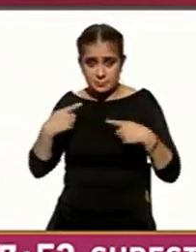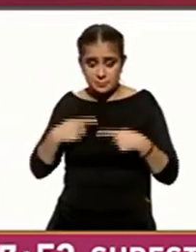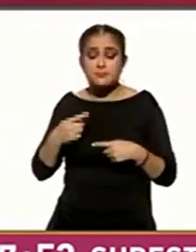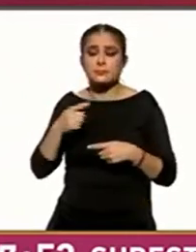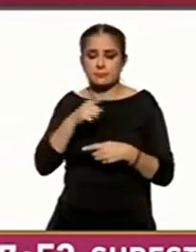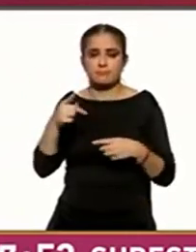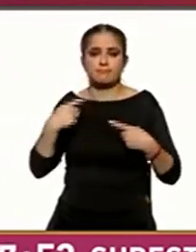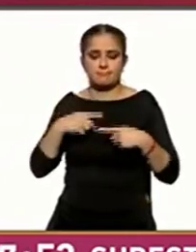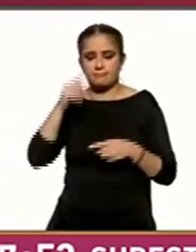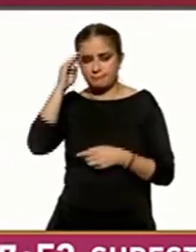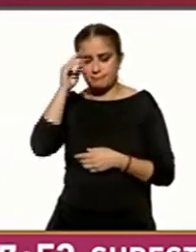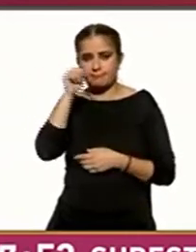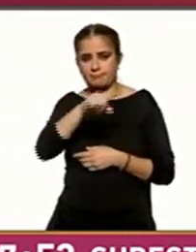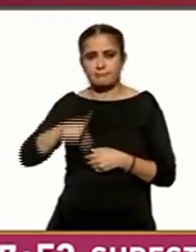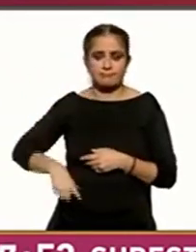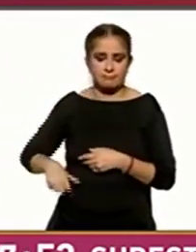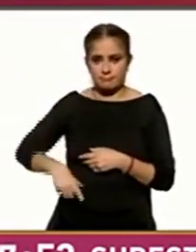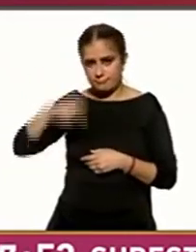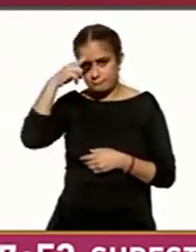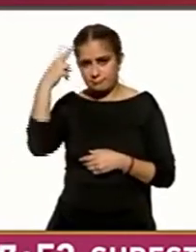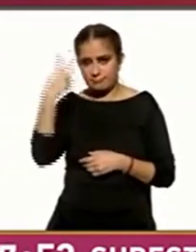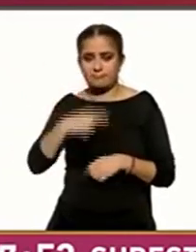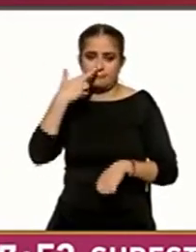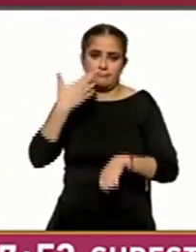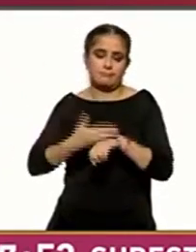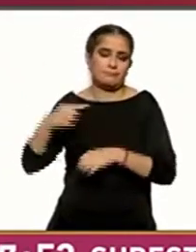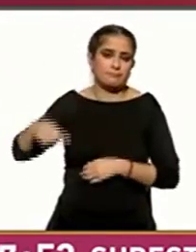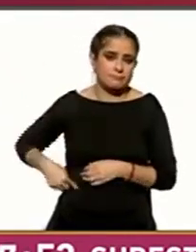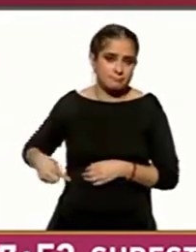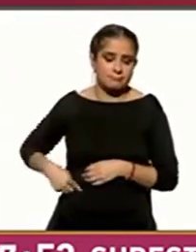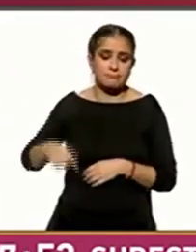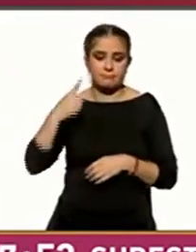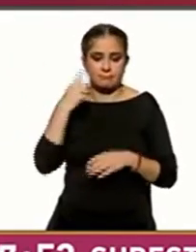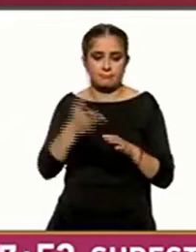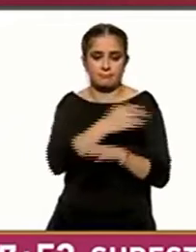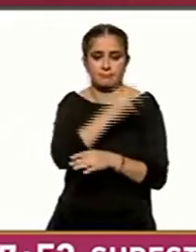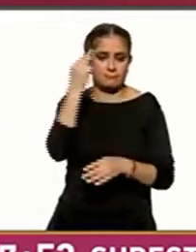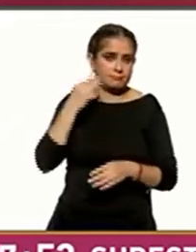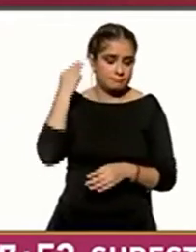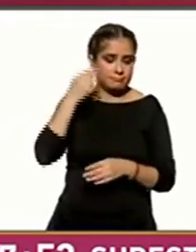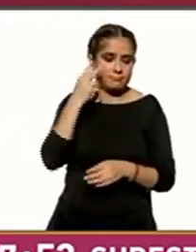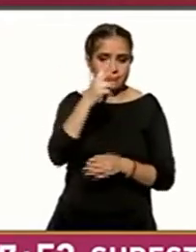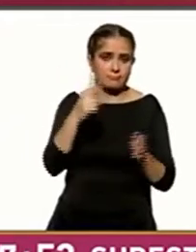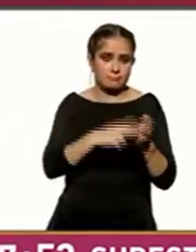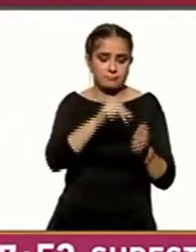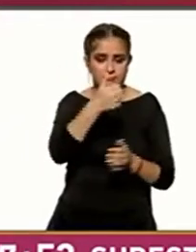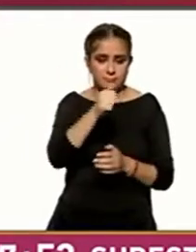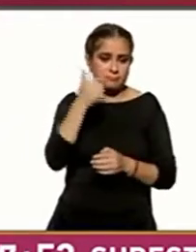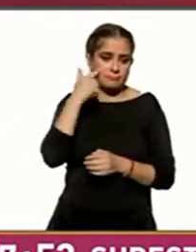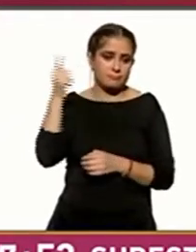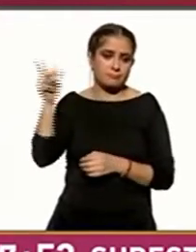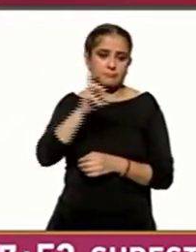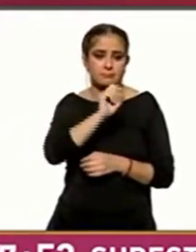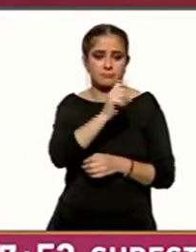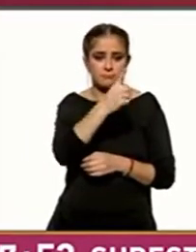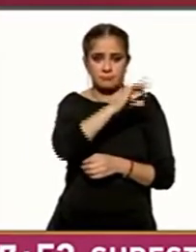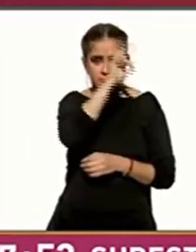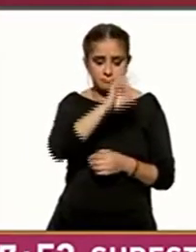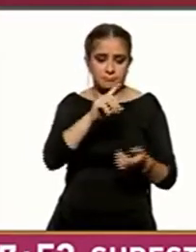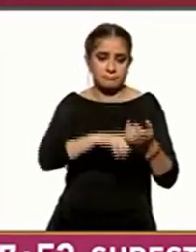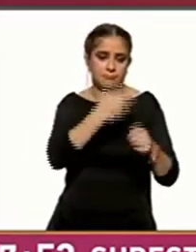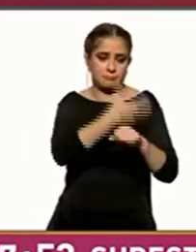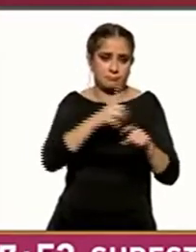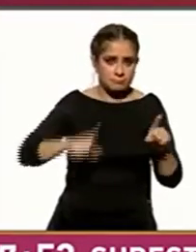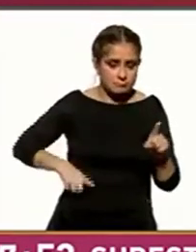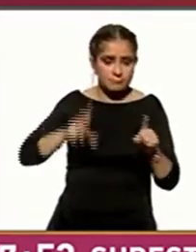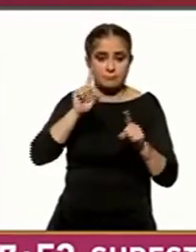de que el gobierno mexicano es el responsable. Digamos, en marzo de 2011 era 31% el gobierno de Estados Unidos, 35% el gobierno